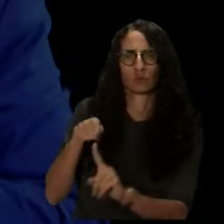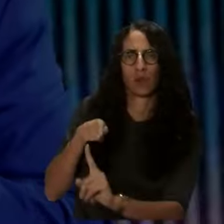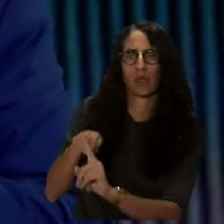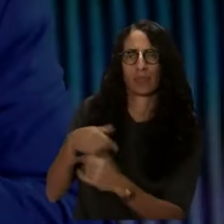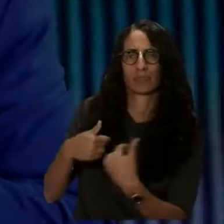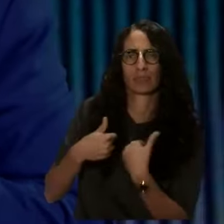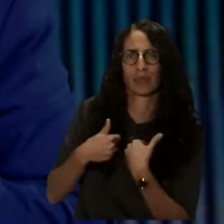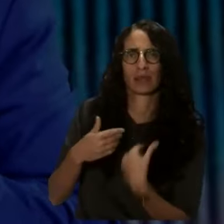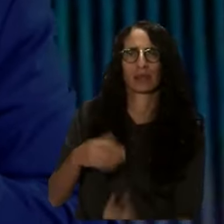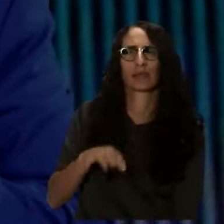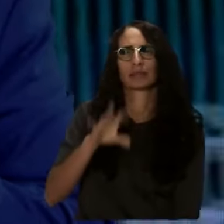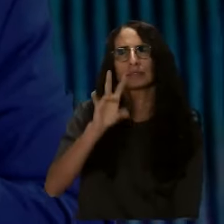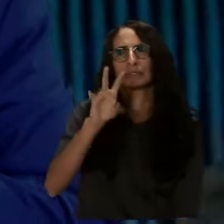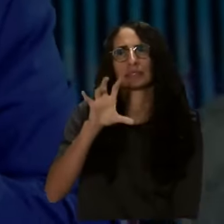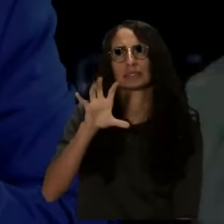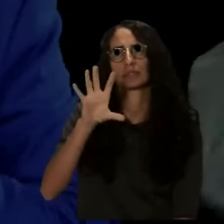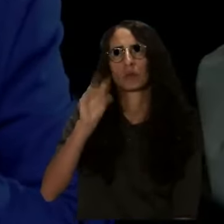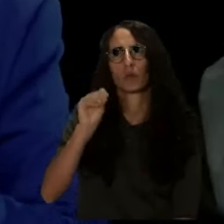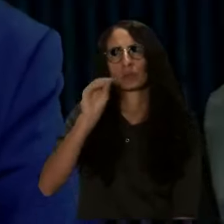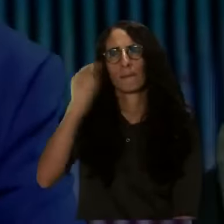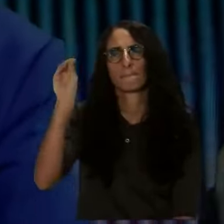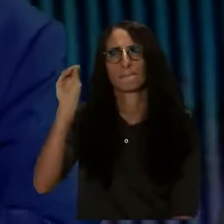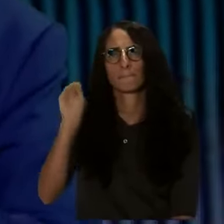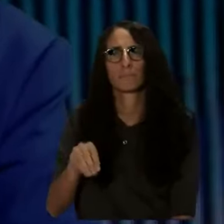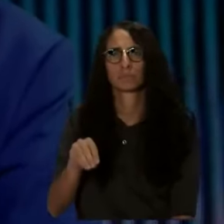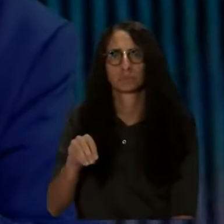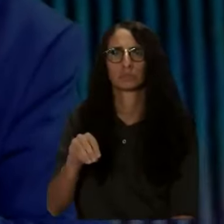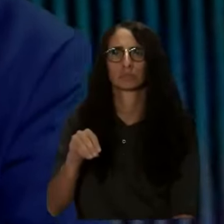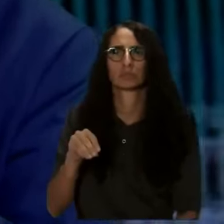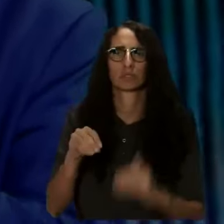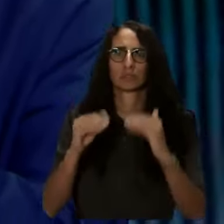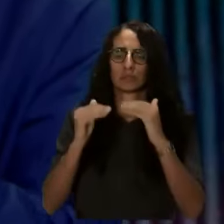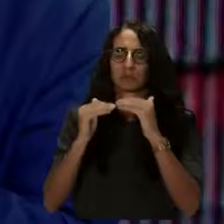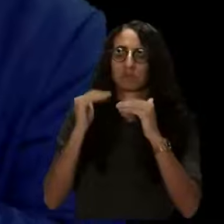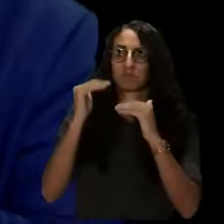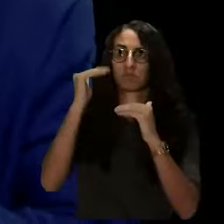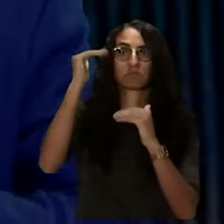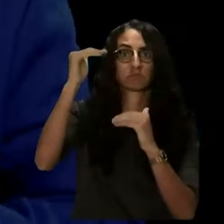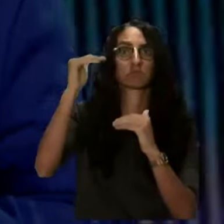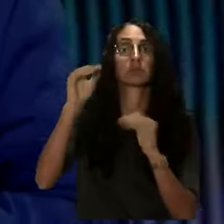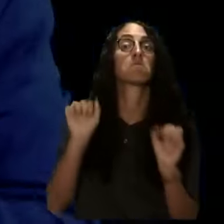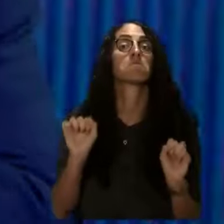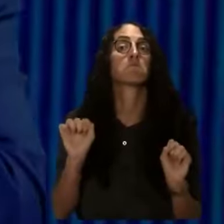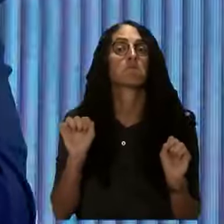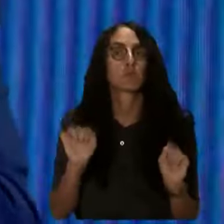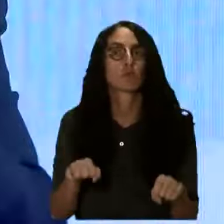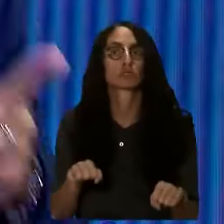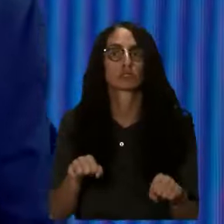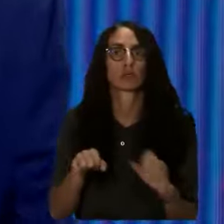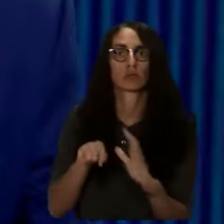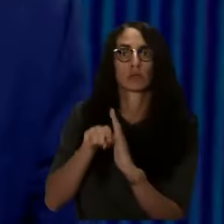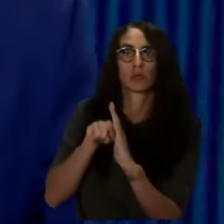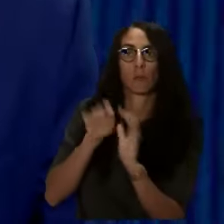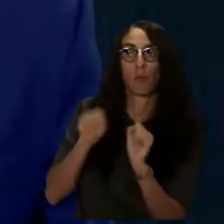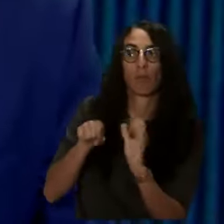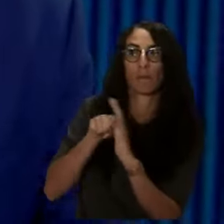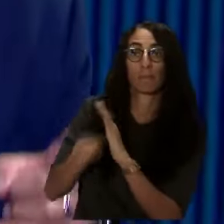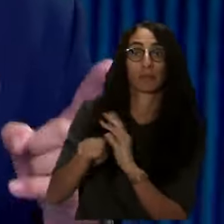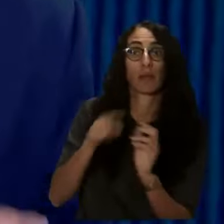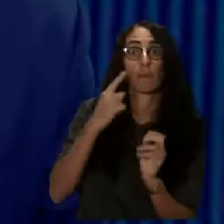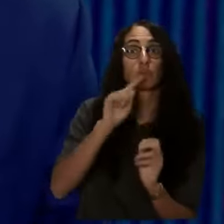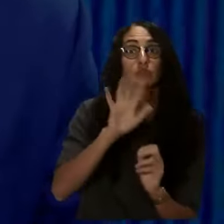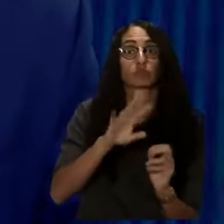tiene 750 verdad se escala en 750 la posibilidad de ser asesinada por su pareja una